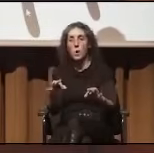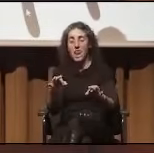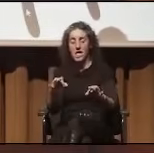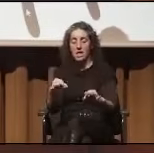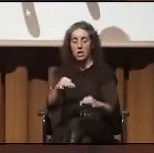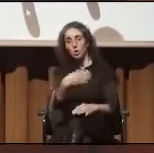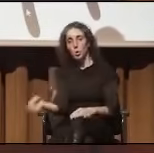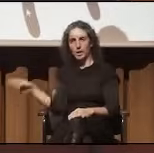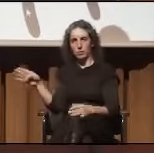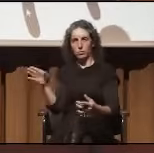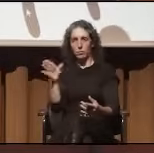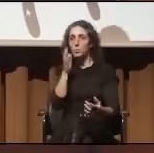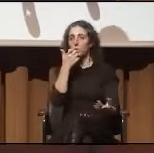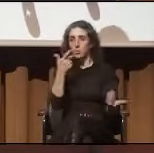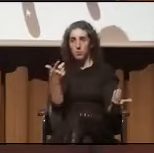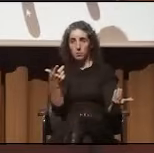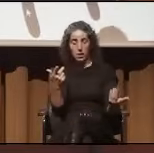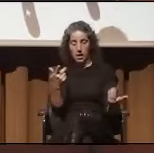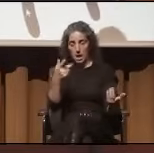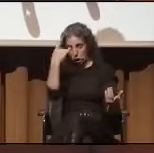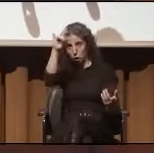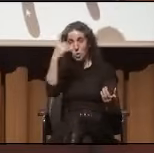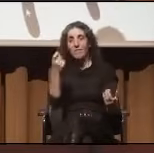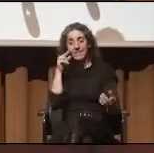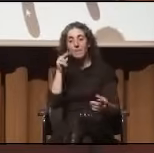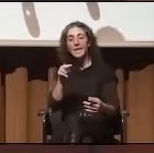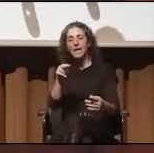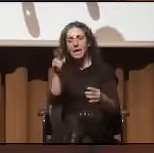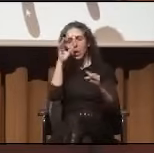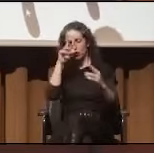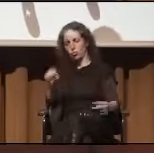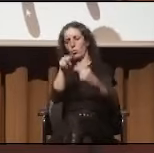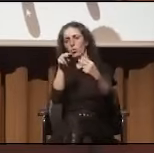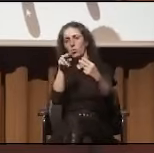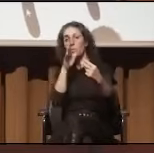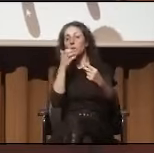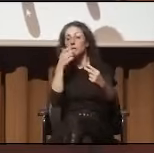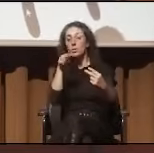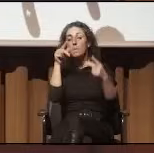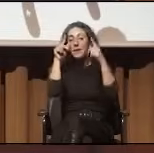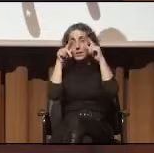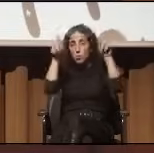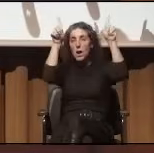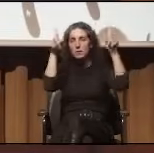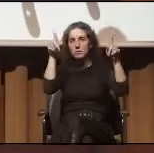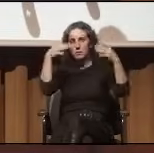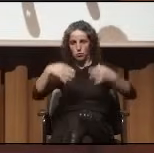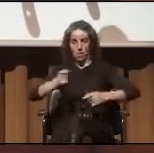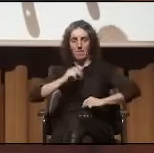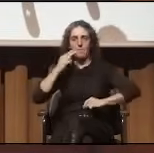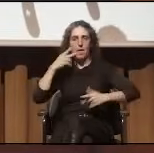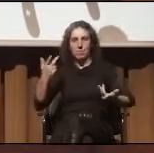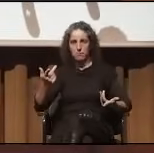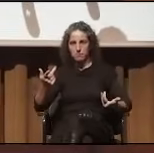si te miras a los cuernos te acojona. Pero, es decir, es mirarle a los ojos y ver por dónde va a venir. Y enfrentarte con eso.